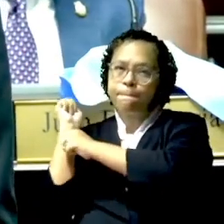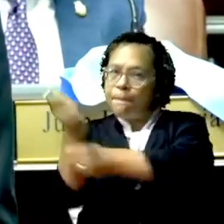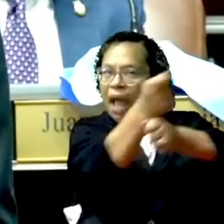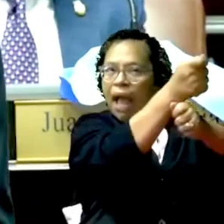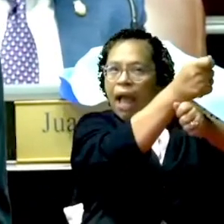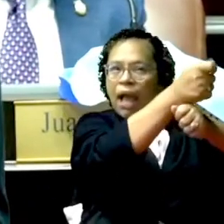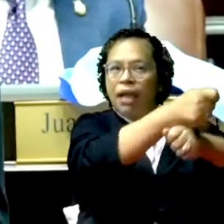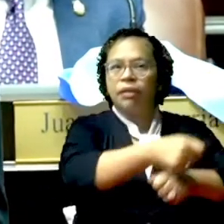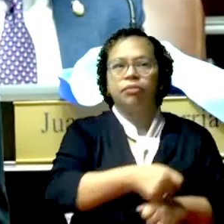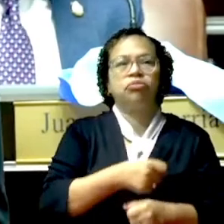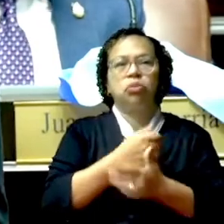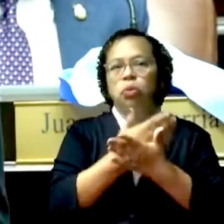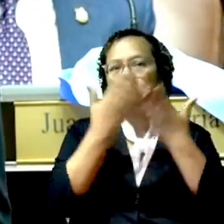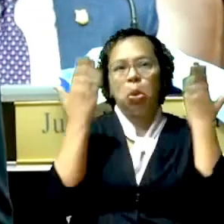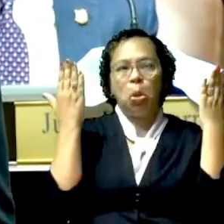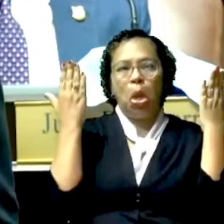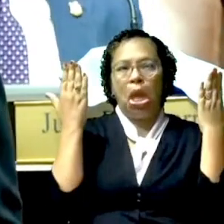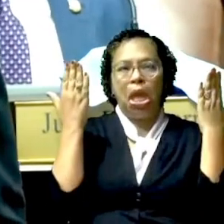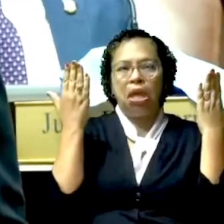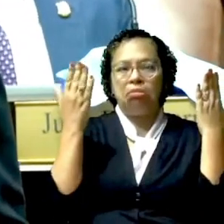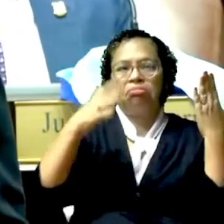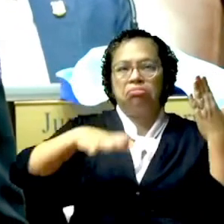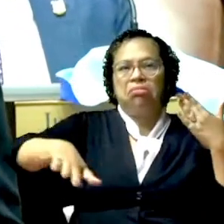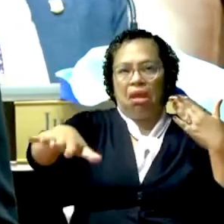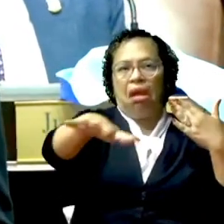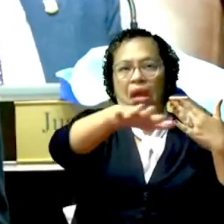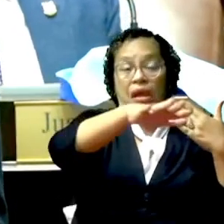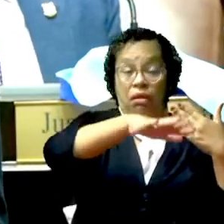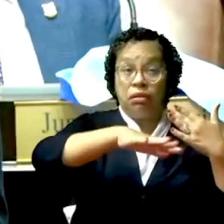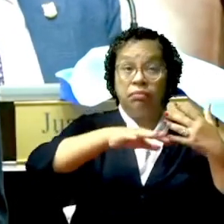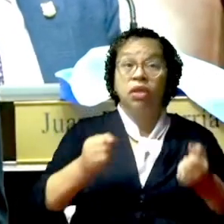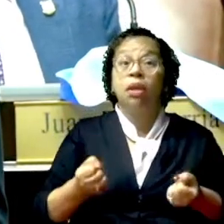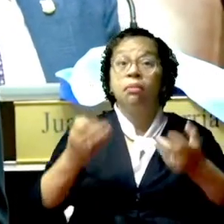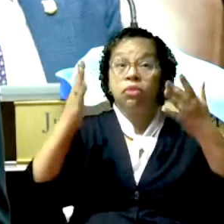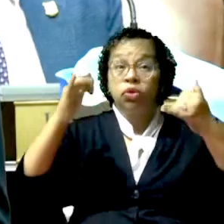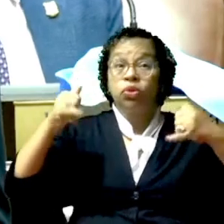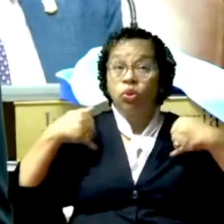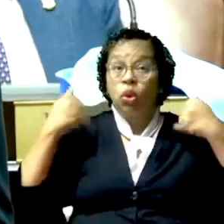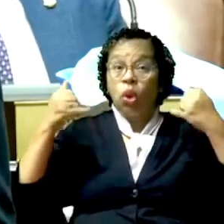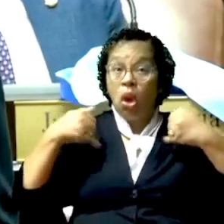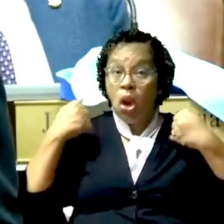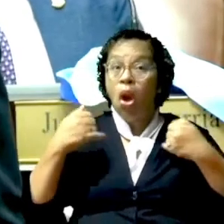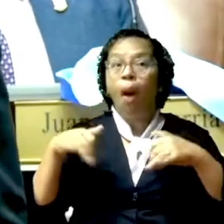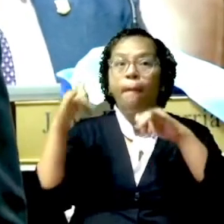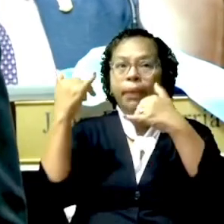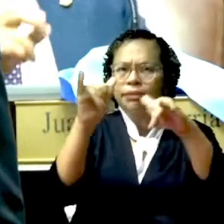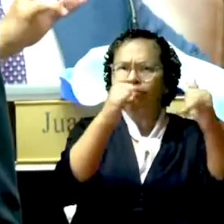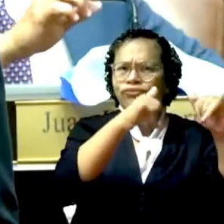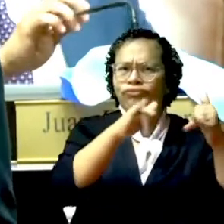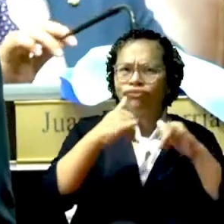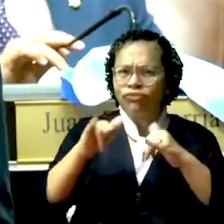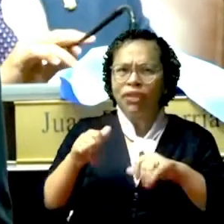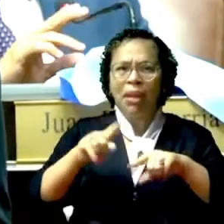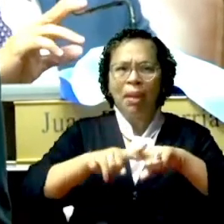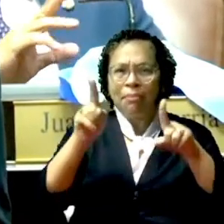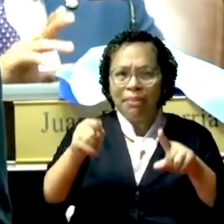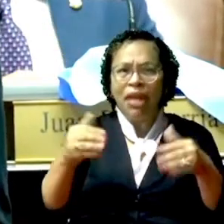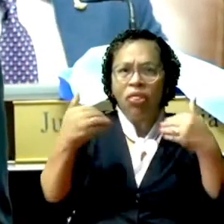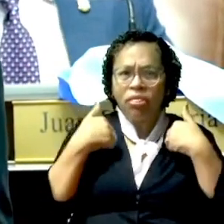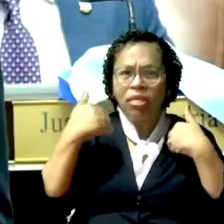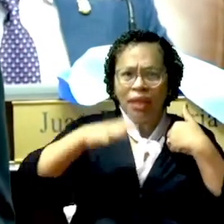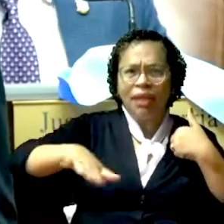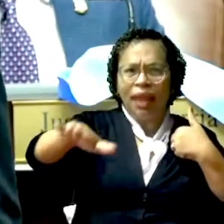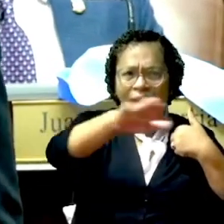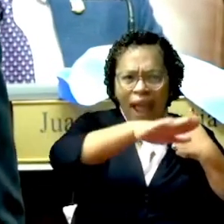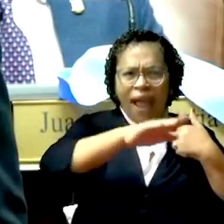béisbol. Muchos jóvenes se dedican a la práctica, pero no tienen un play. Para